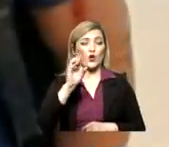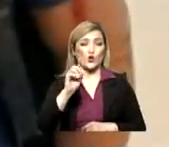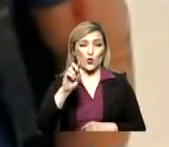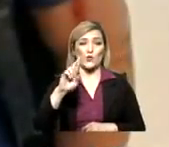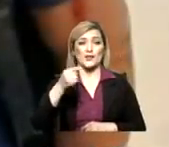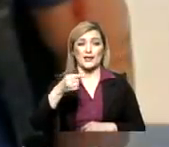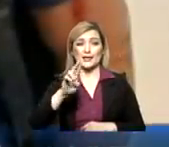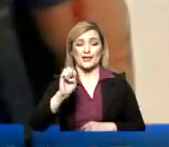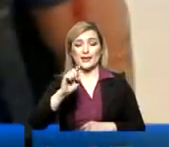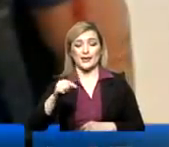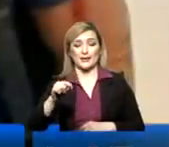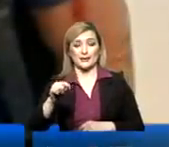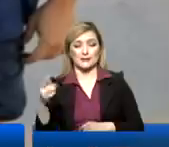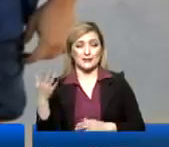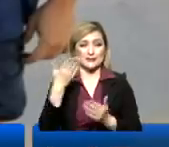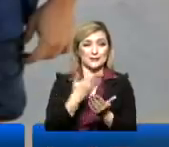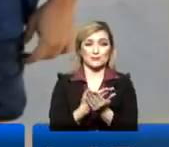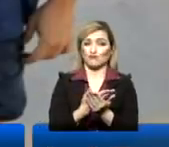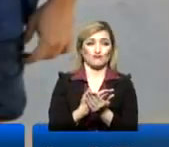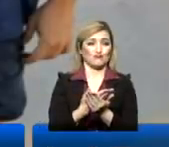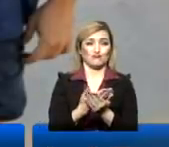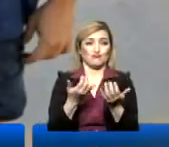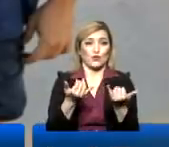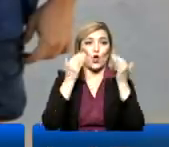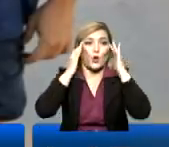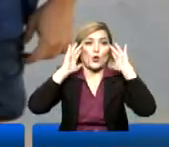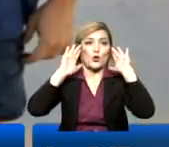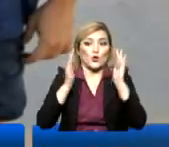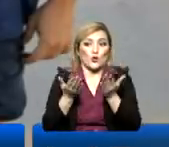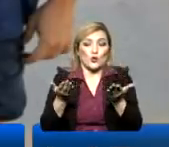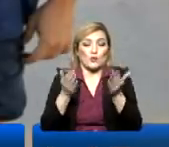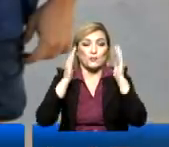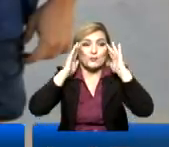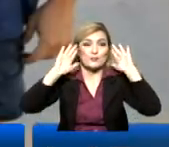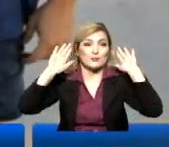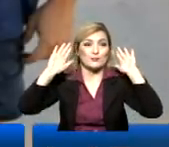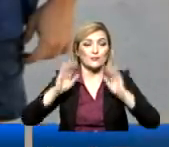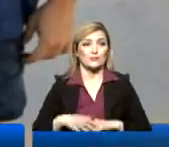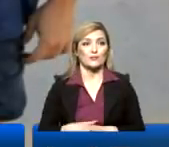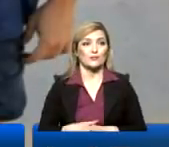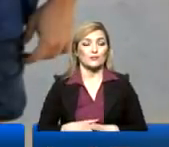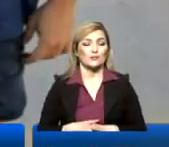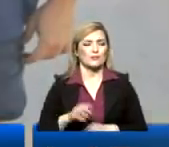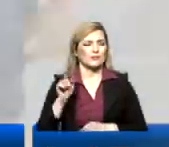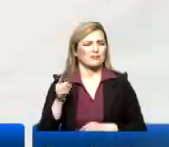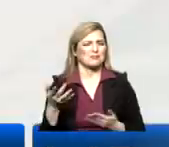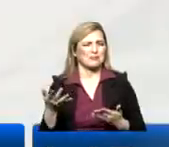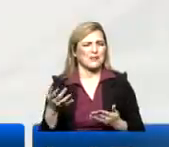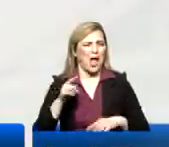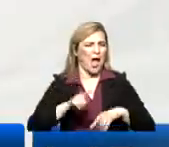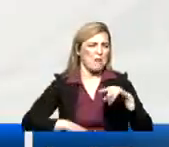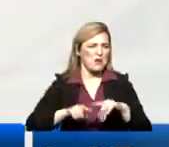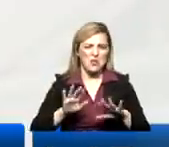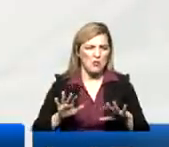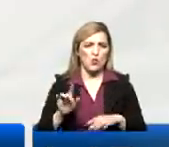Ecuador, confirmó el comando de policía de El Oro, por lo que actualmente se desconoce su paradero. Pero César Rodríguez no es cualquier amigo de